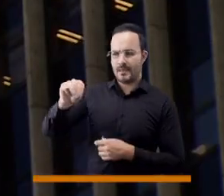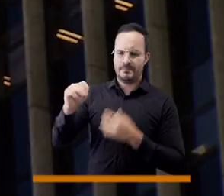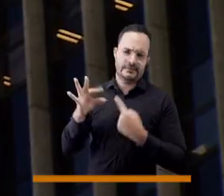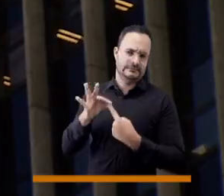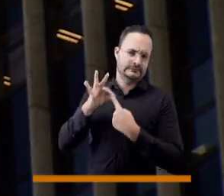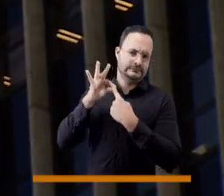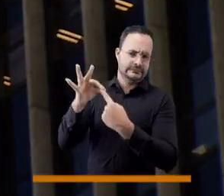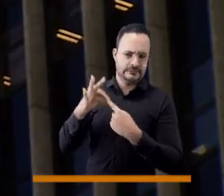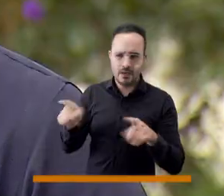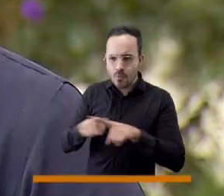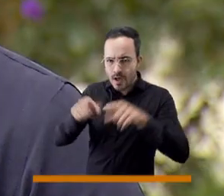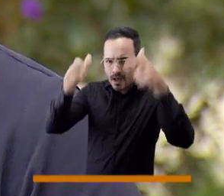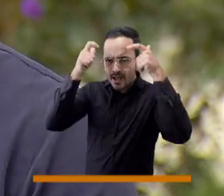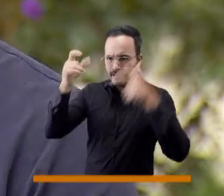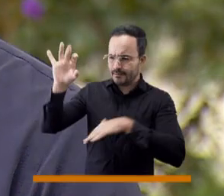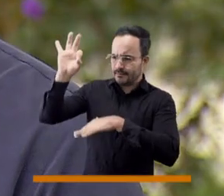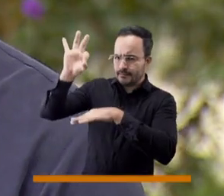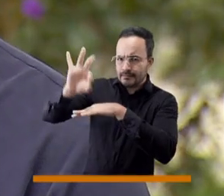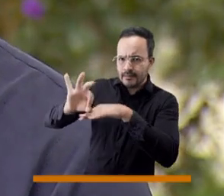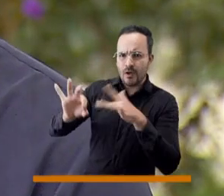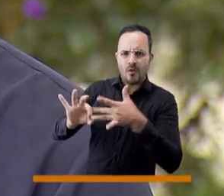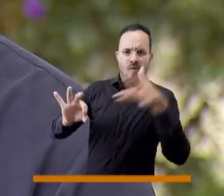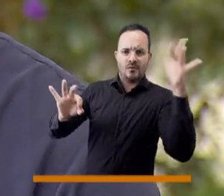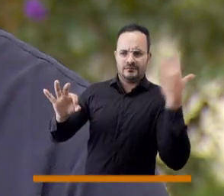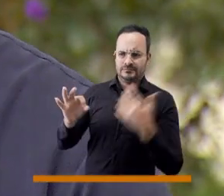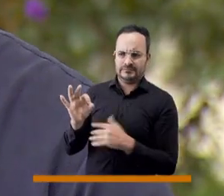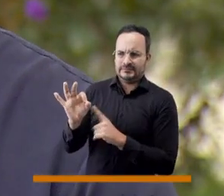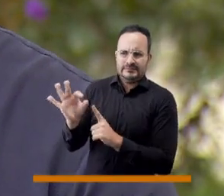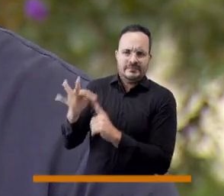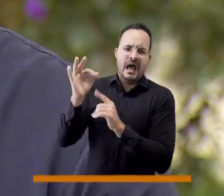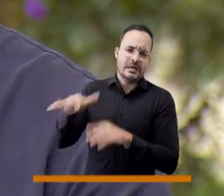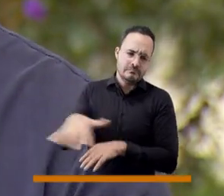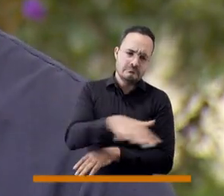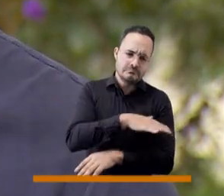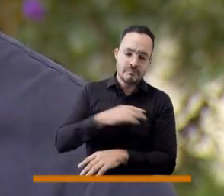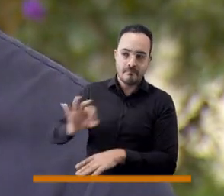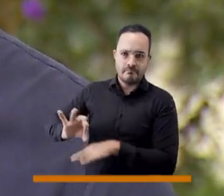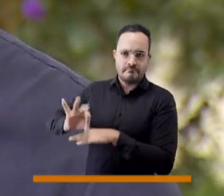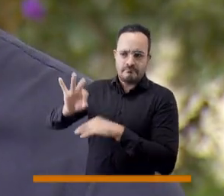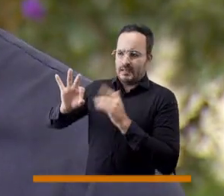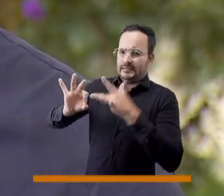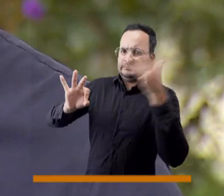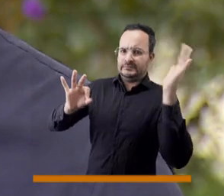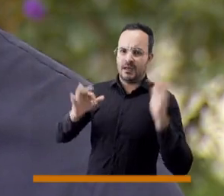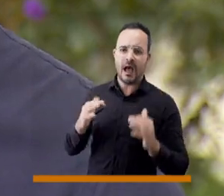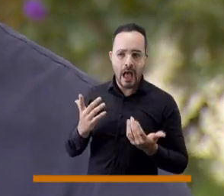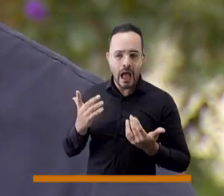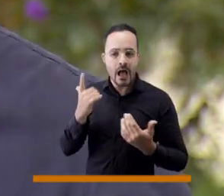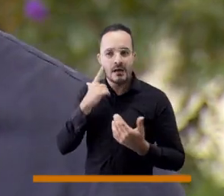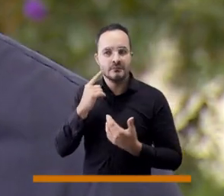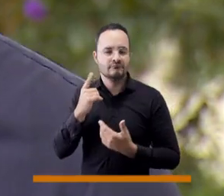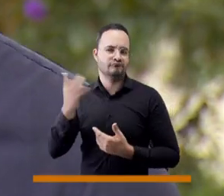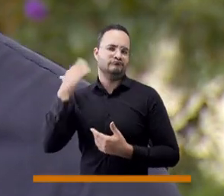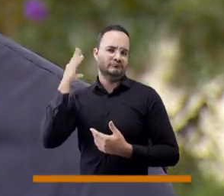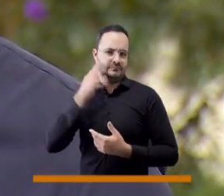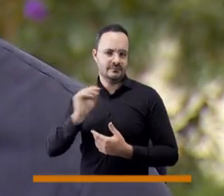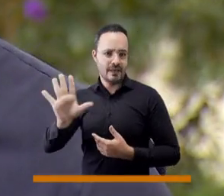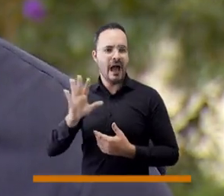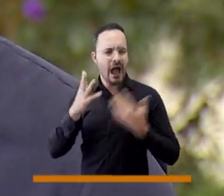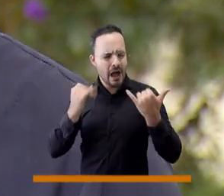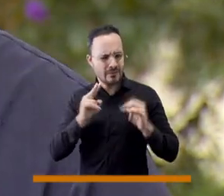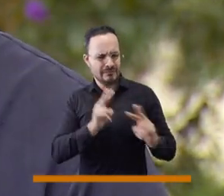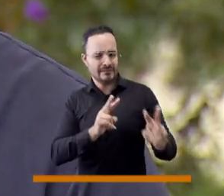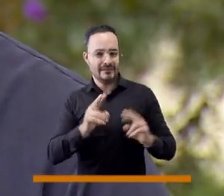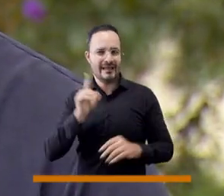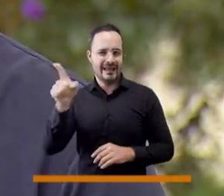corona, como la llamamos todos los antioqueños, a EPM, esto empezó a marcar un distanciamiento en los modelos, en las formas, en las